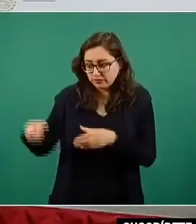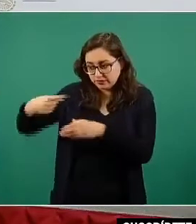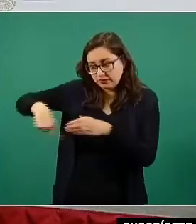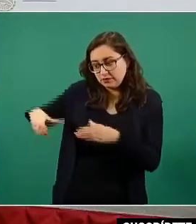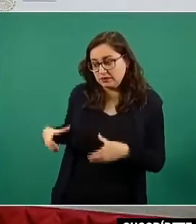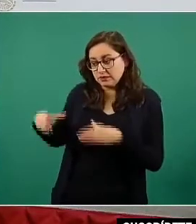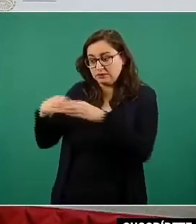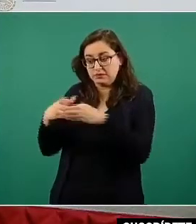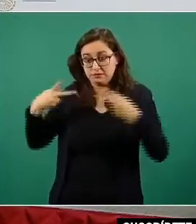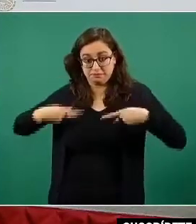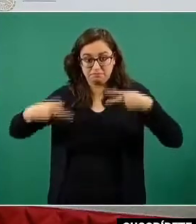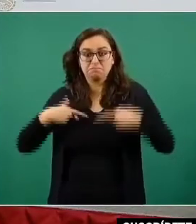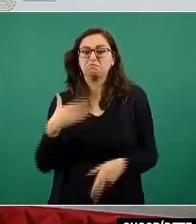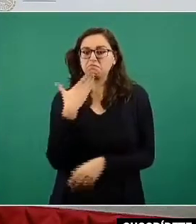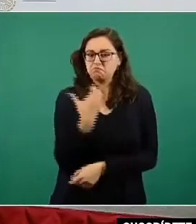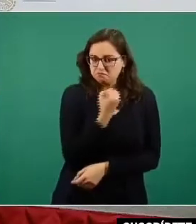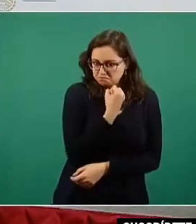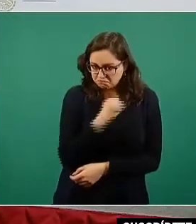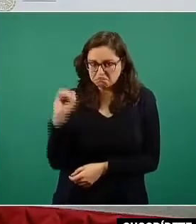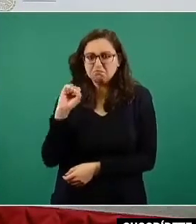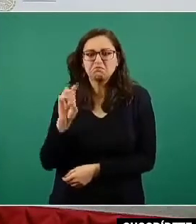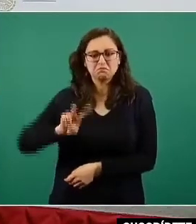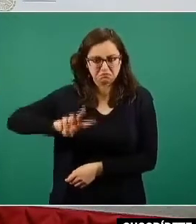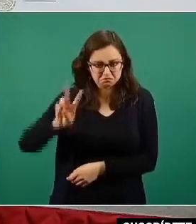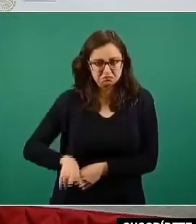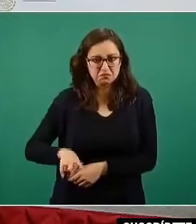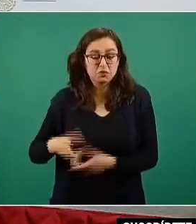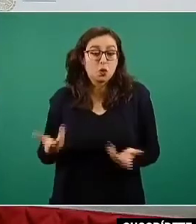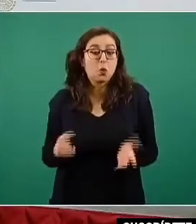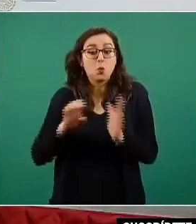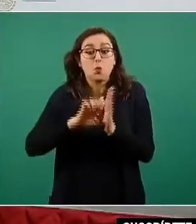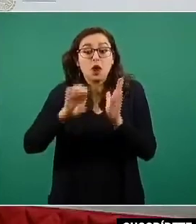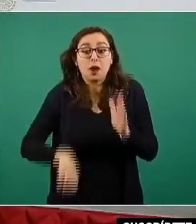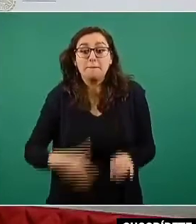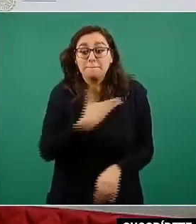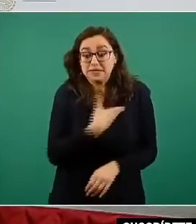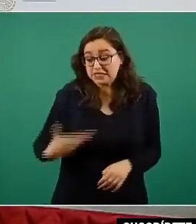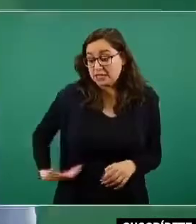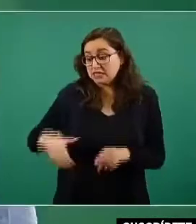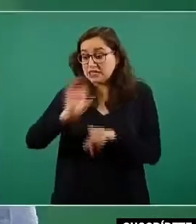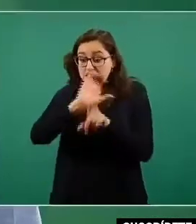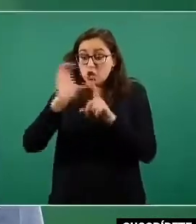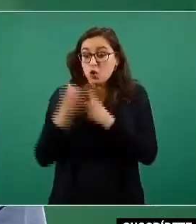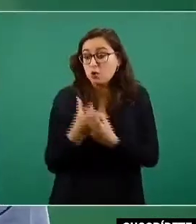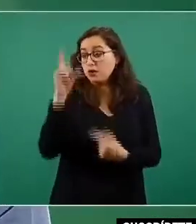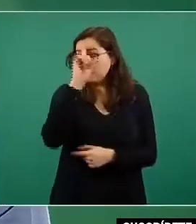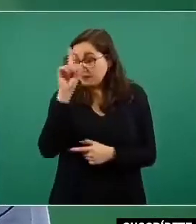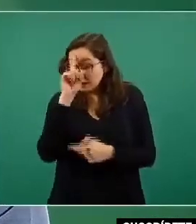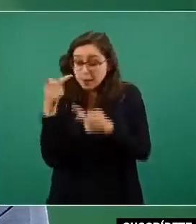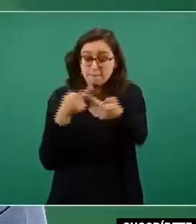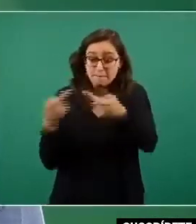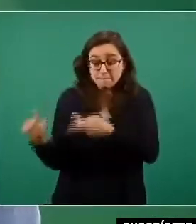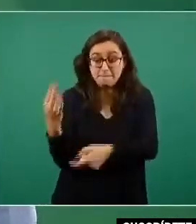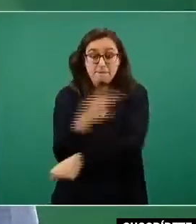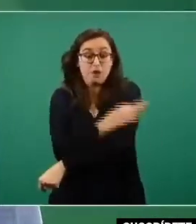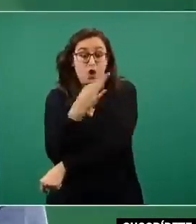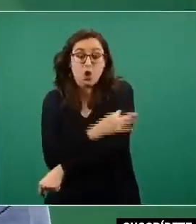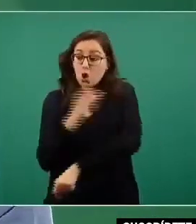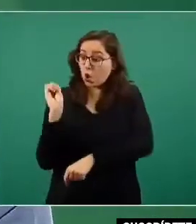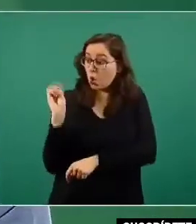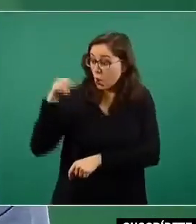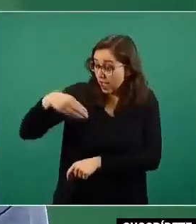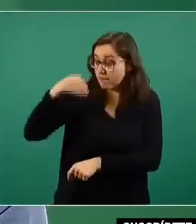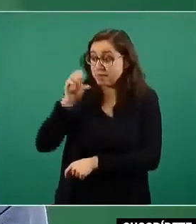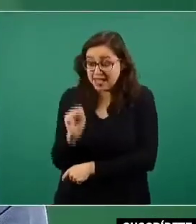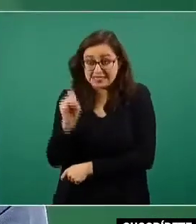personas altamente calificadas, por ejemplo, el presidente del Comité Asesor Estratégico de Vacunación de la Organización